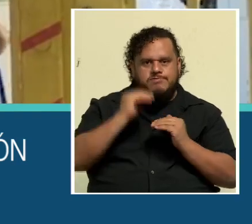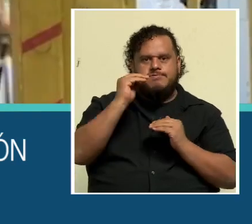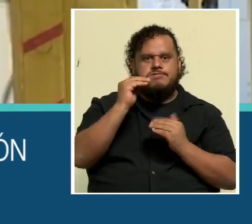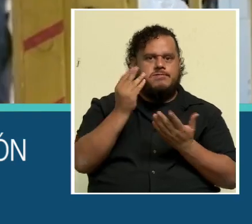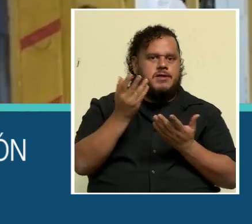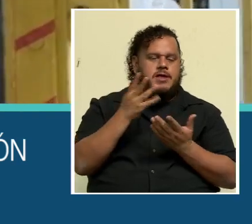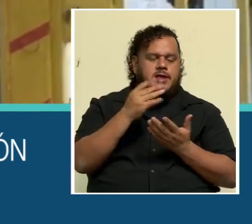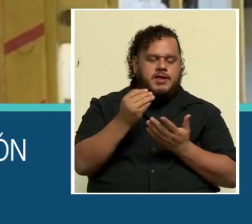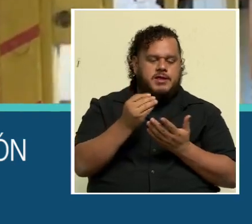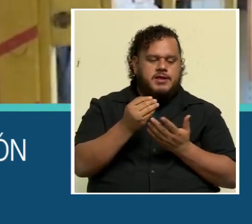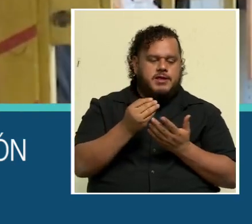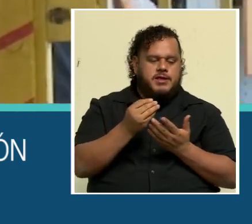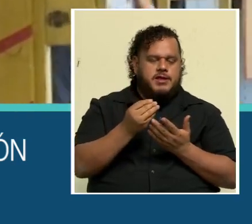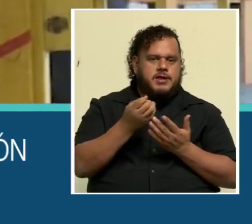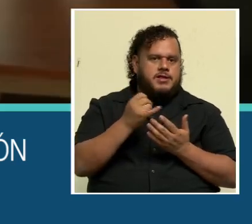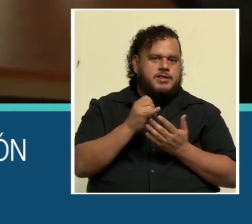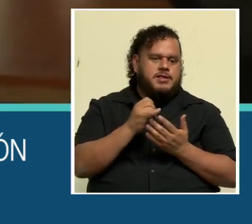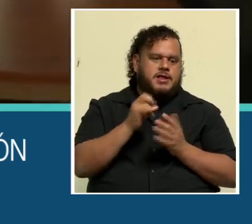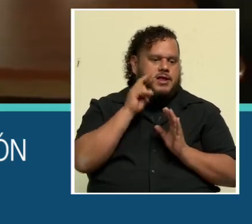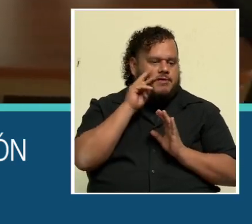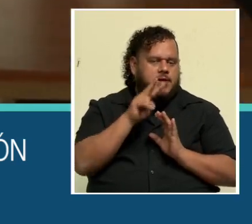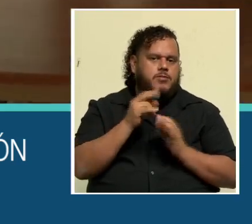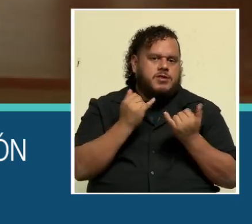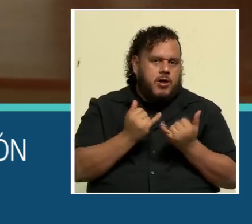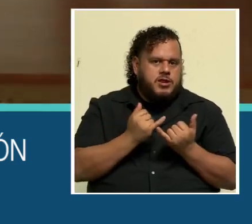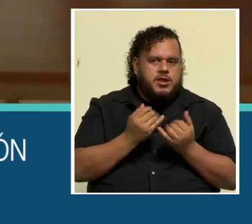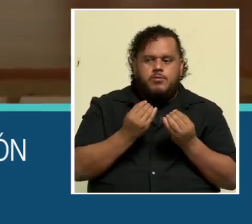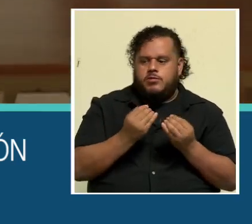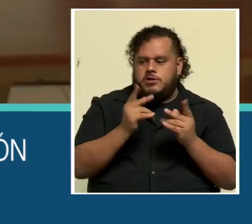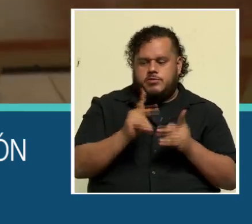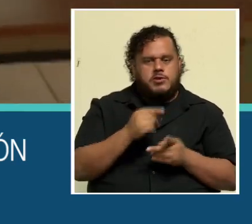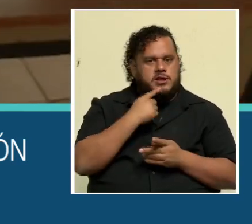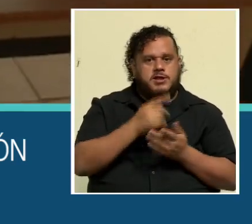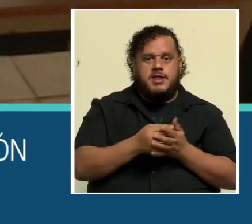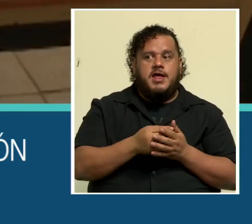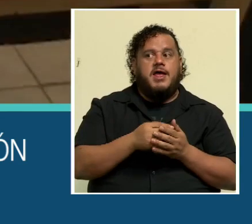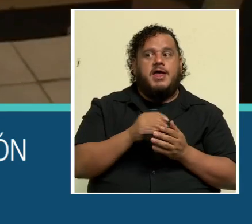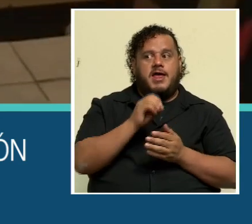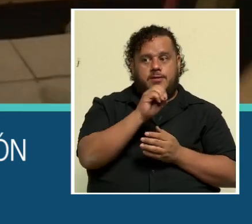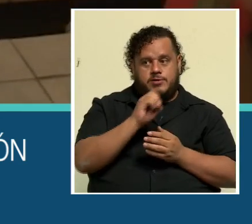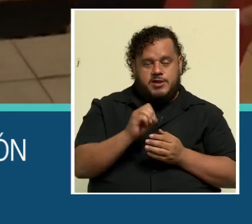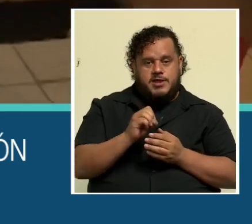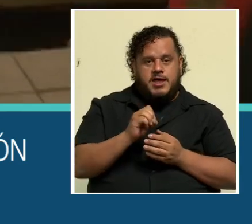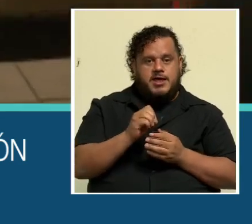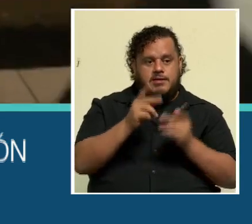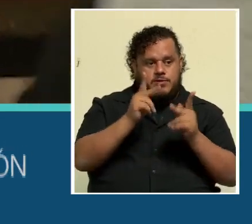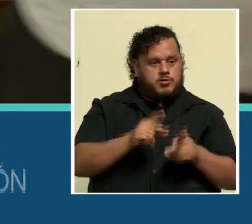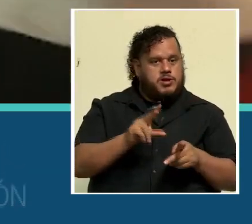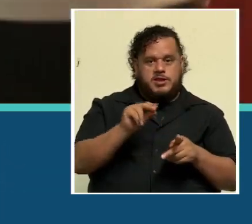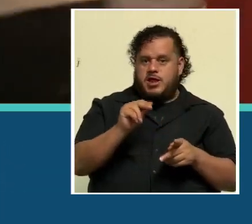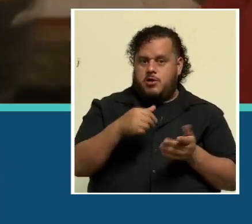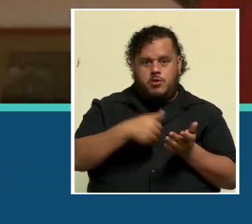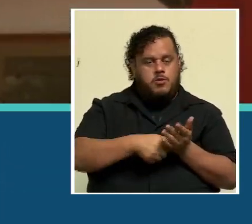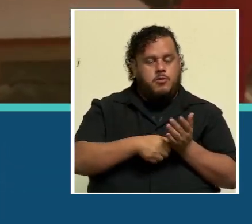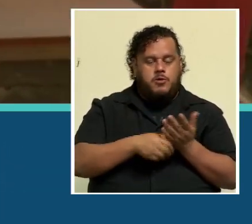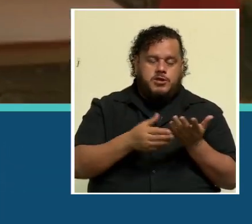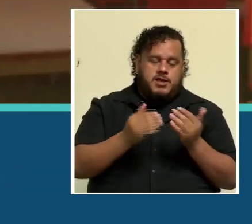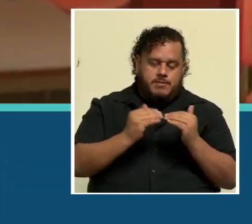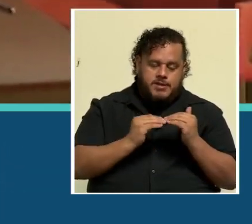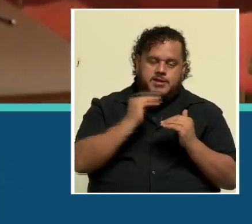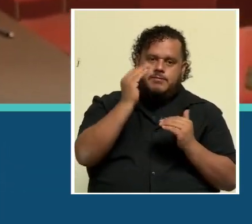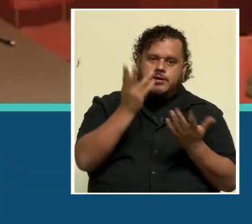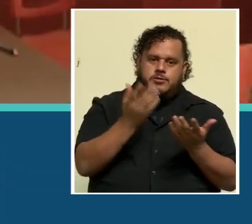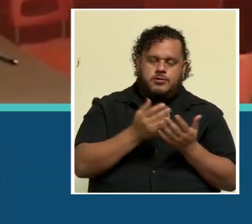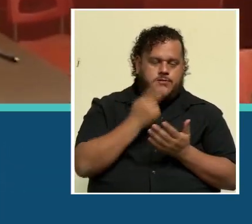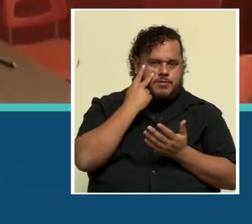que pues si por la víspera se saca el día, ahorita mucha gente dice será mayor, pero no sé cómo lo ven ustedes como especialistas? Vamos a